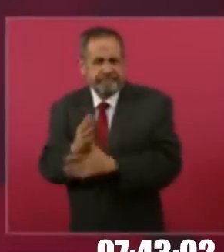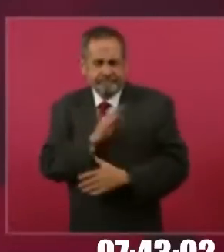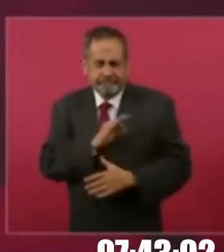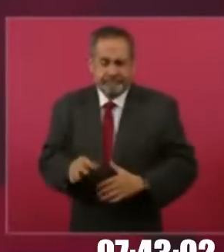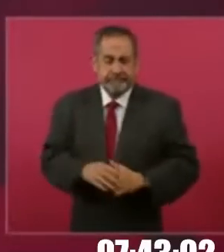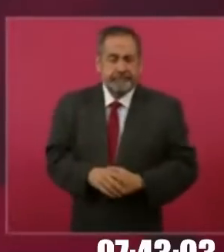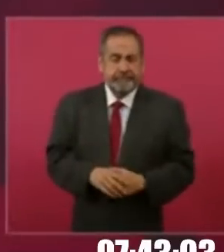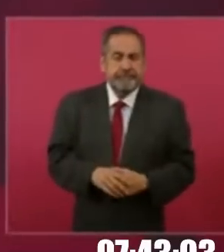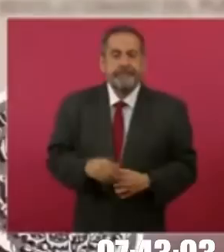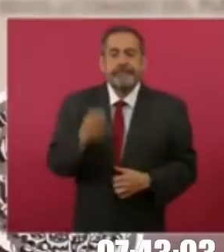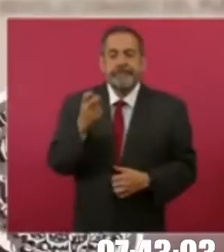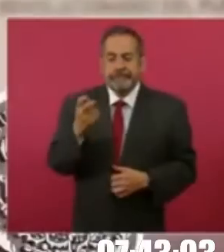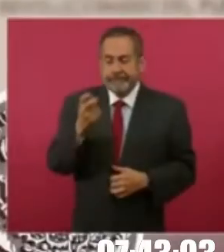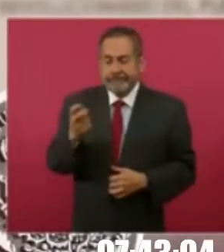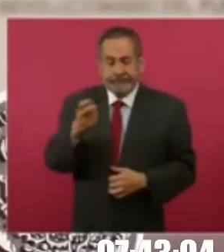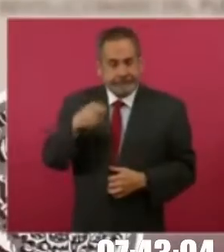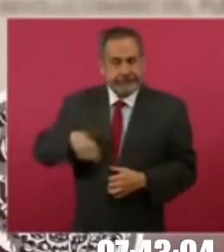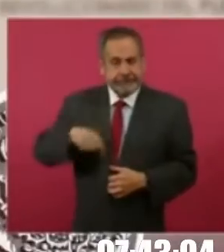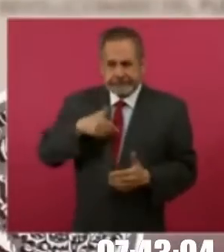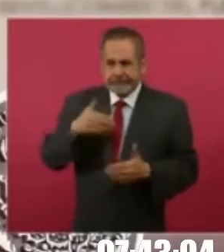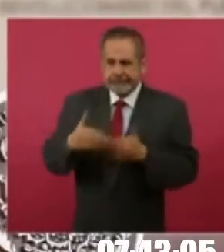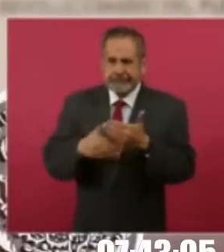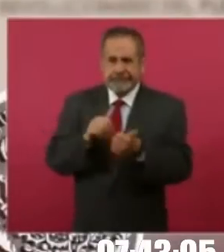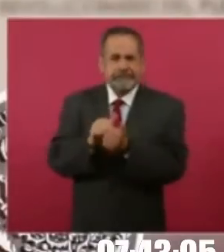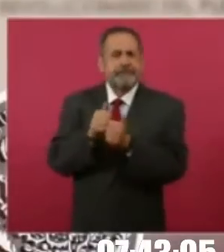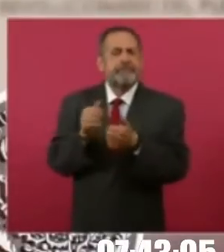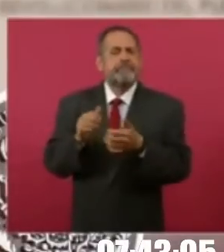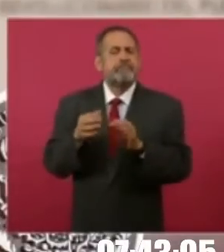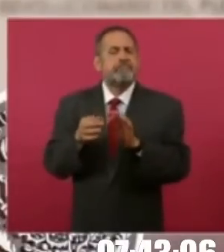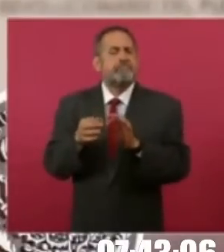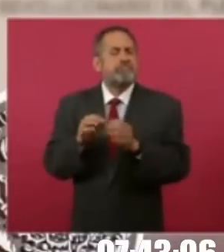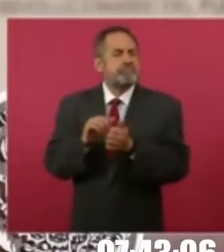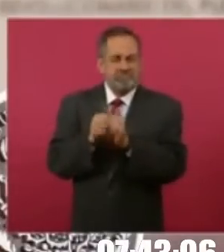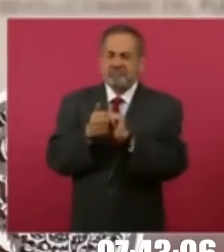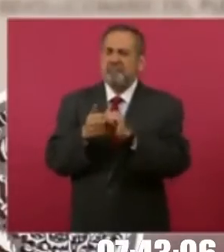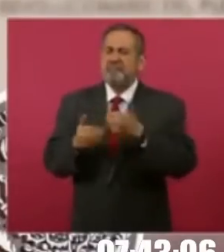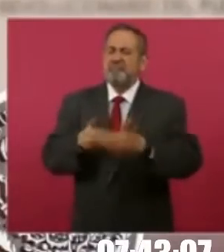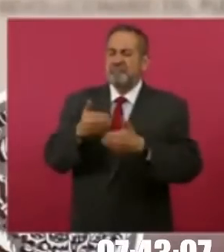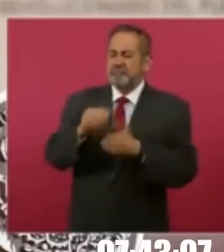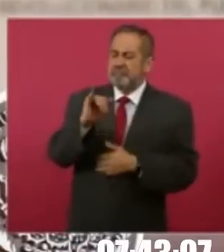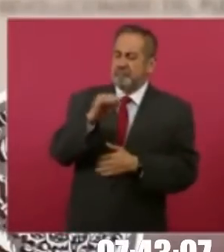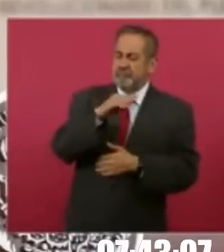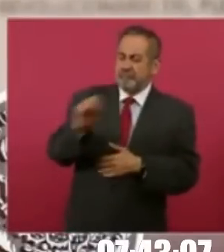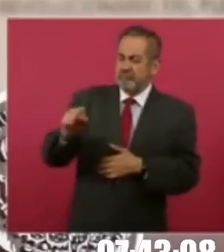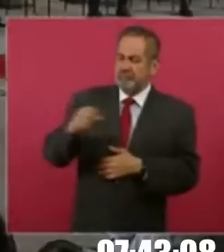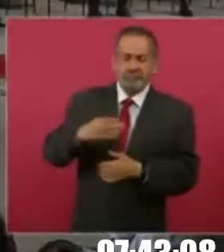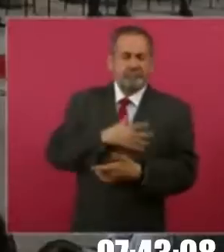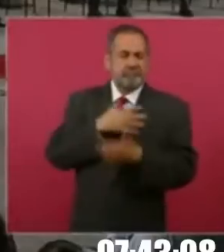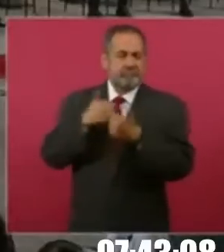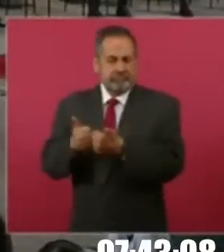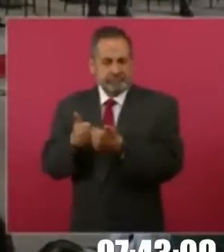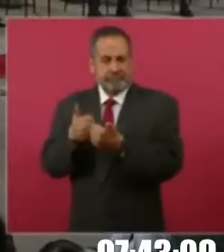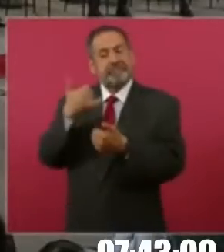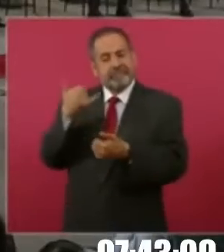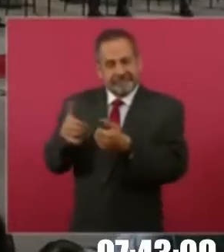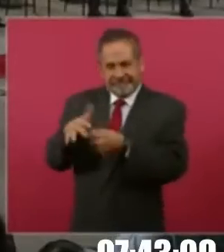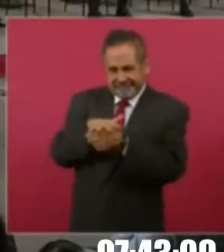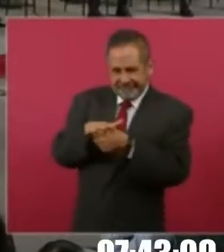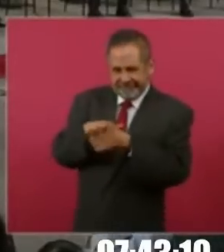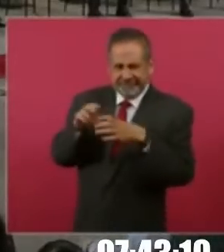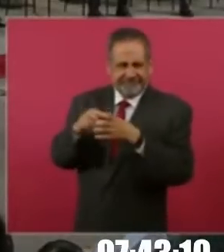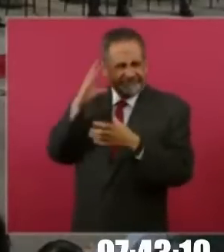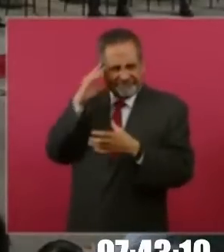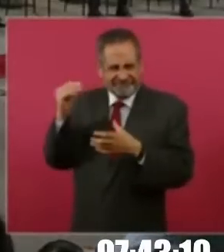en esa ruta hemos avanzado de manera muy importante con el modelo IMSS bienestar y con la estrategia que localmente hemos diseñado para acompañar